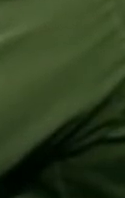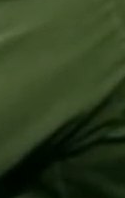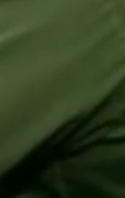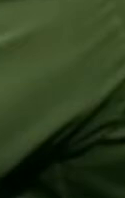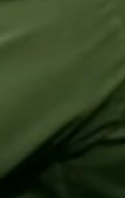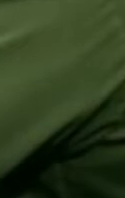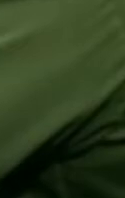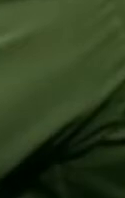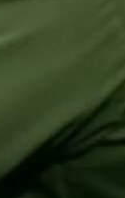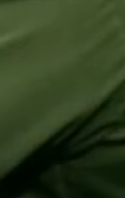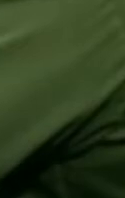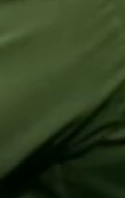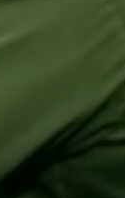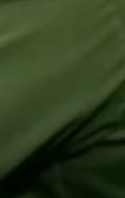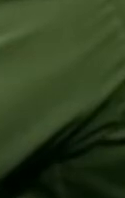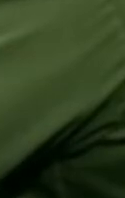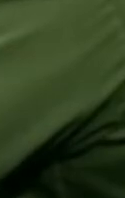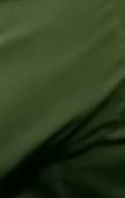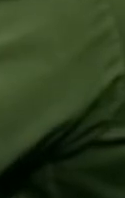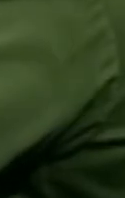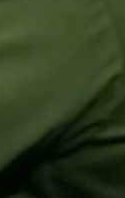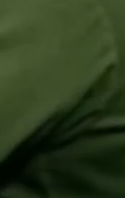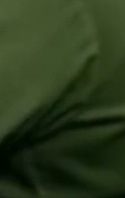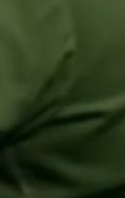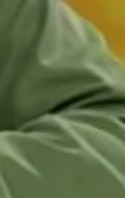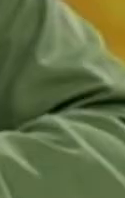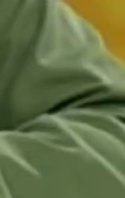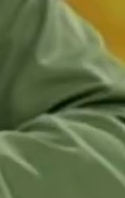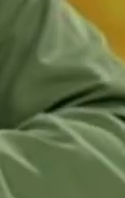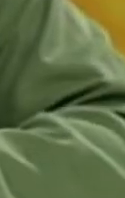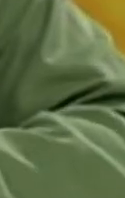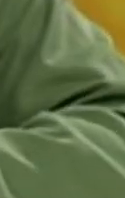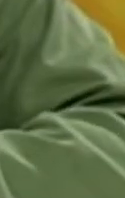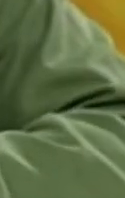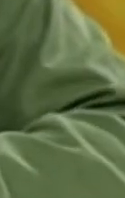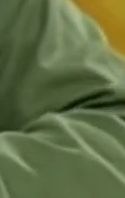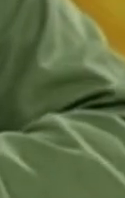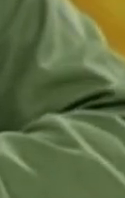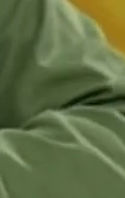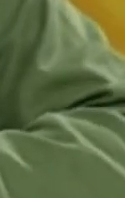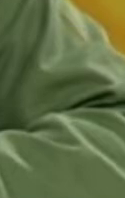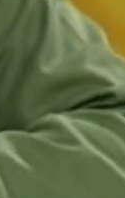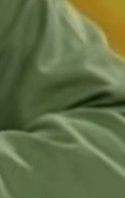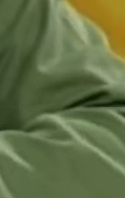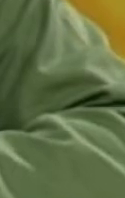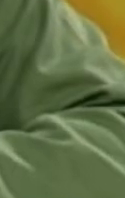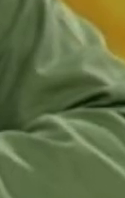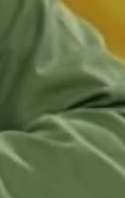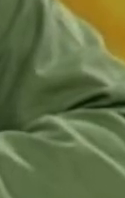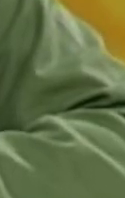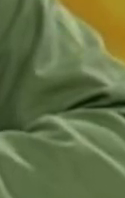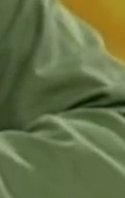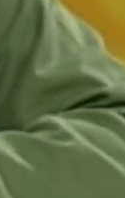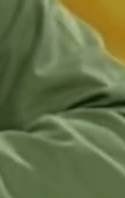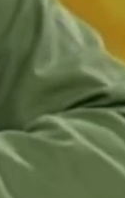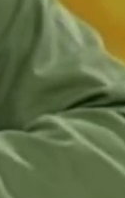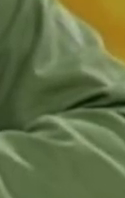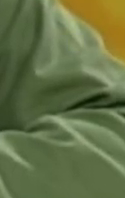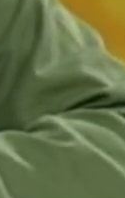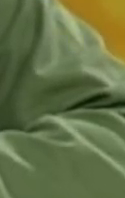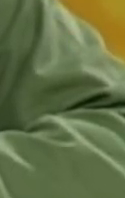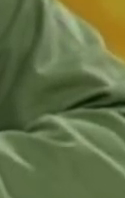atípicas y diferentes presidentes bueno correcto un saludo para usted yo en él y toda la audiencia de este